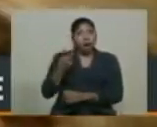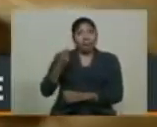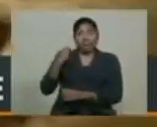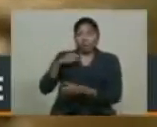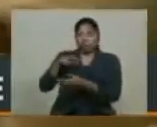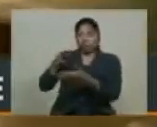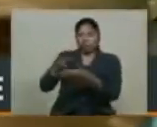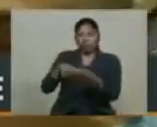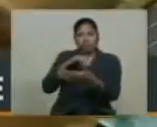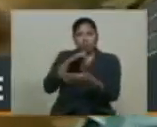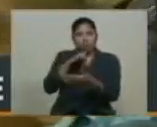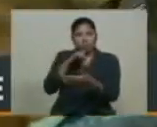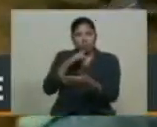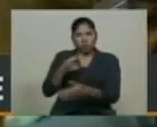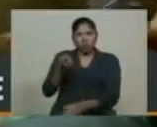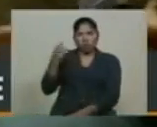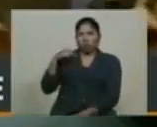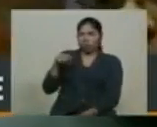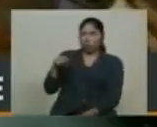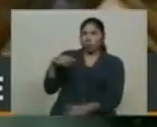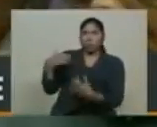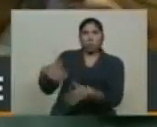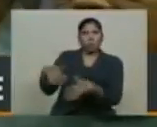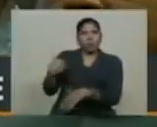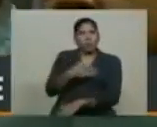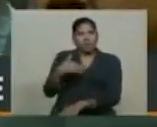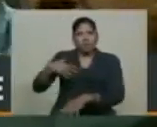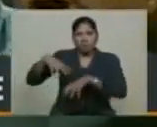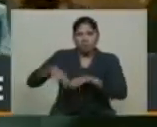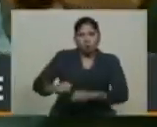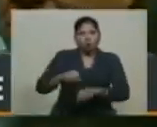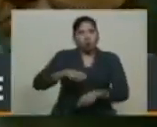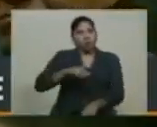sobre los planes imperialistas de invadir Venezuela.